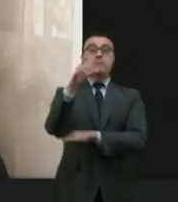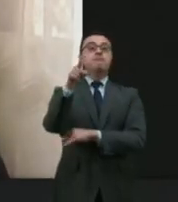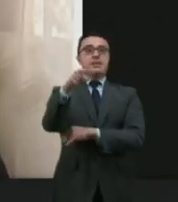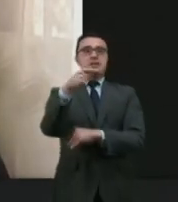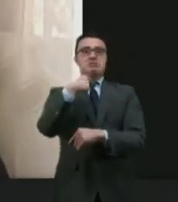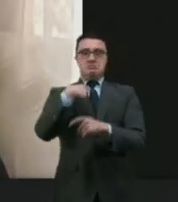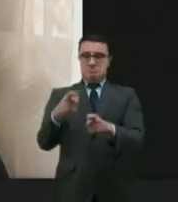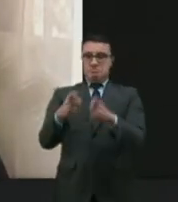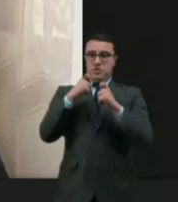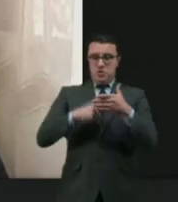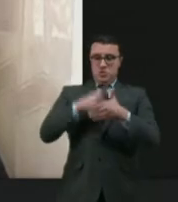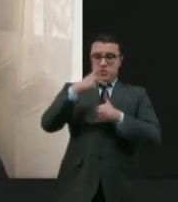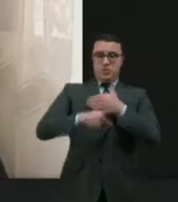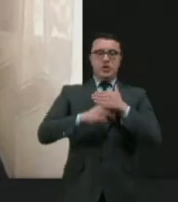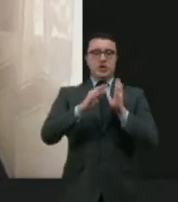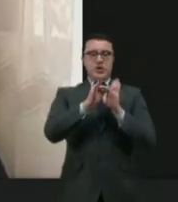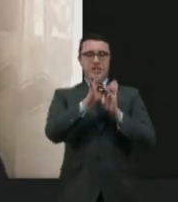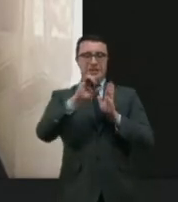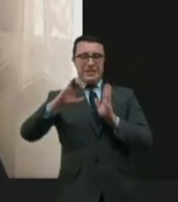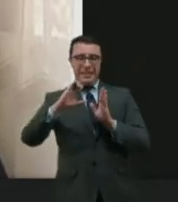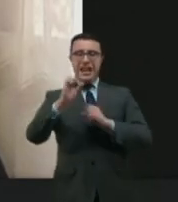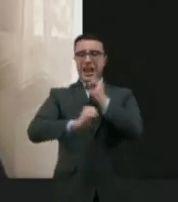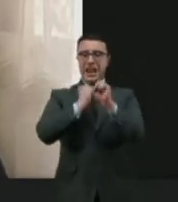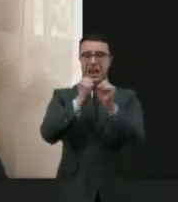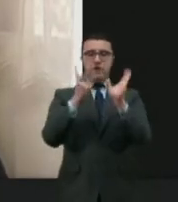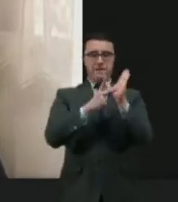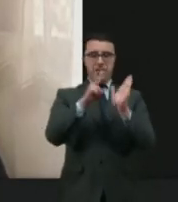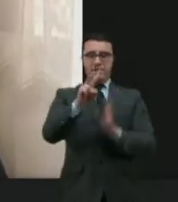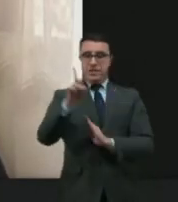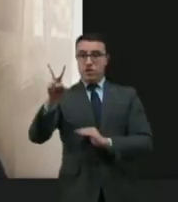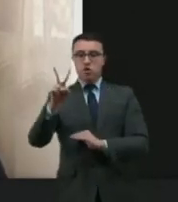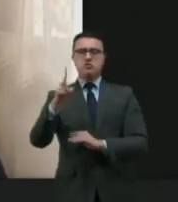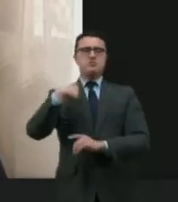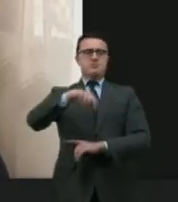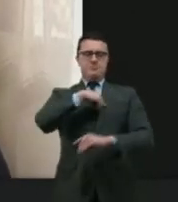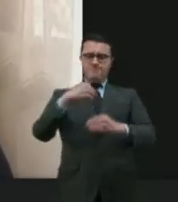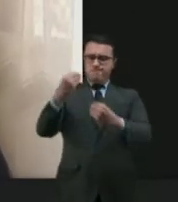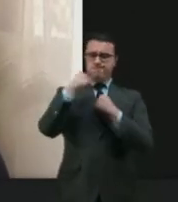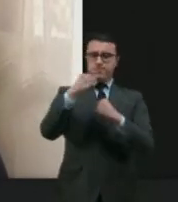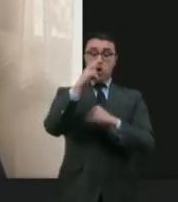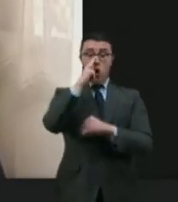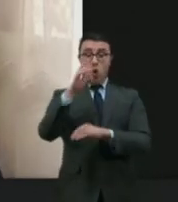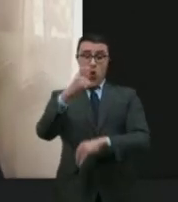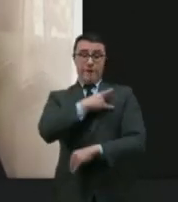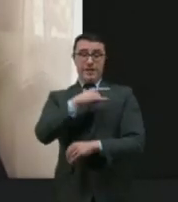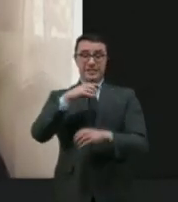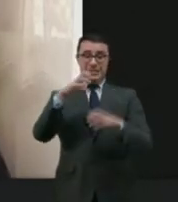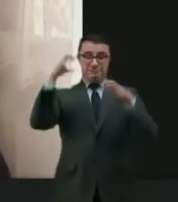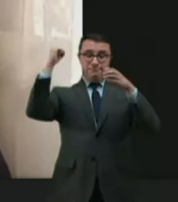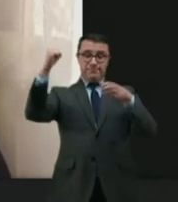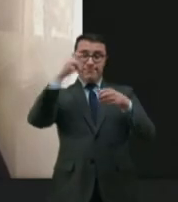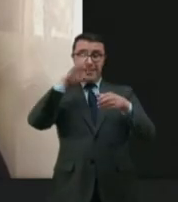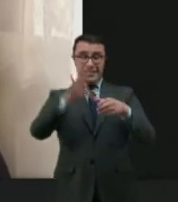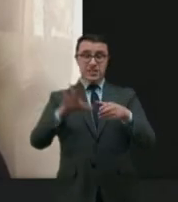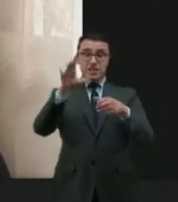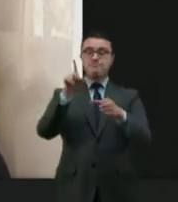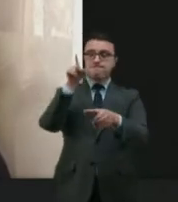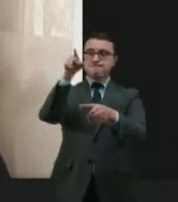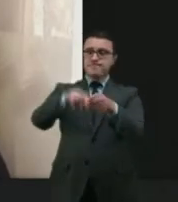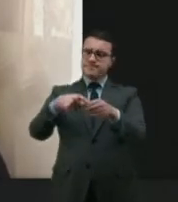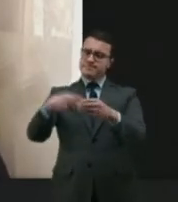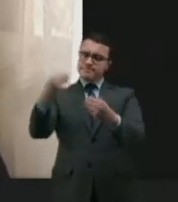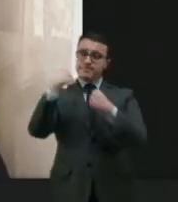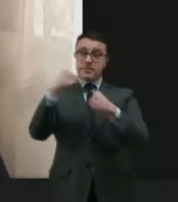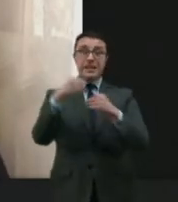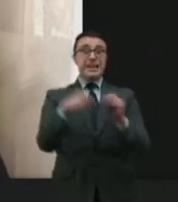de Misión TIC 2022 y estamos formándonos con todo el empeño en la Universidad Nacional. Y hago parte de un equipo que es Software